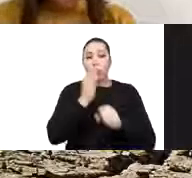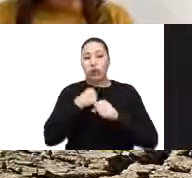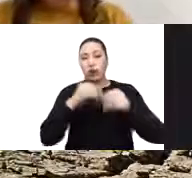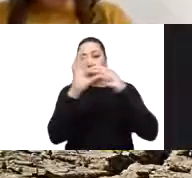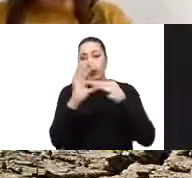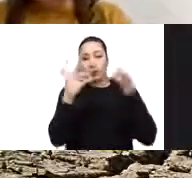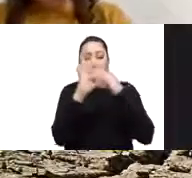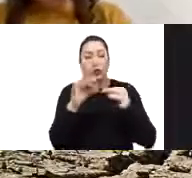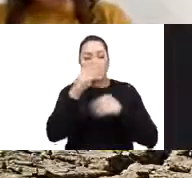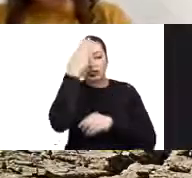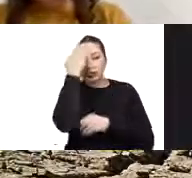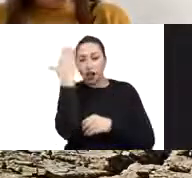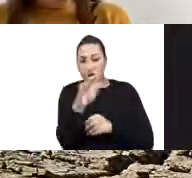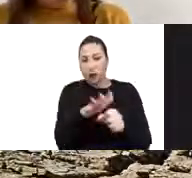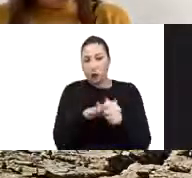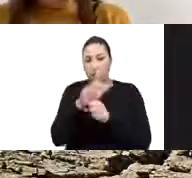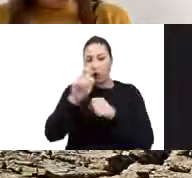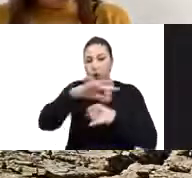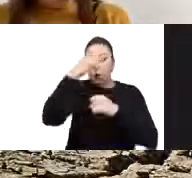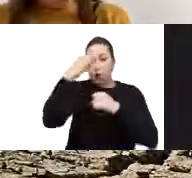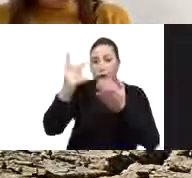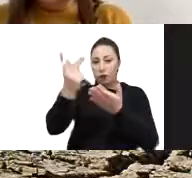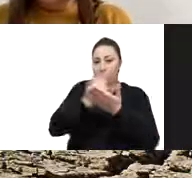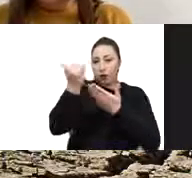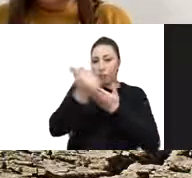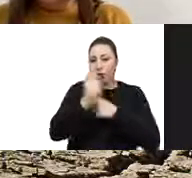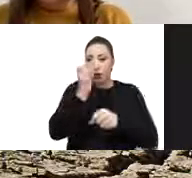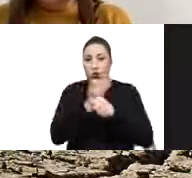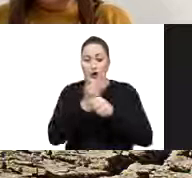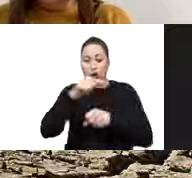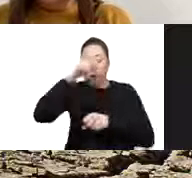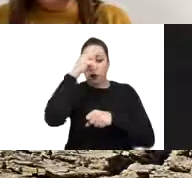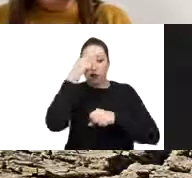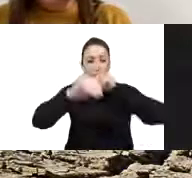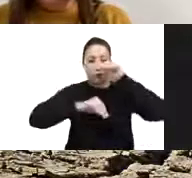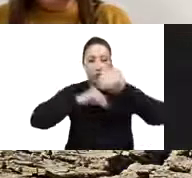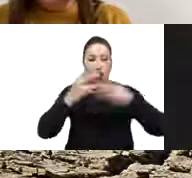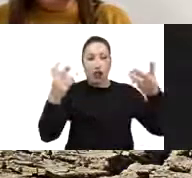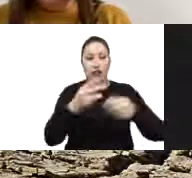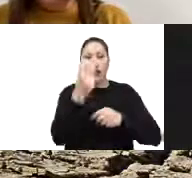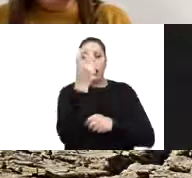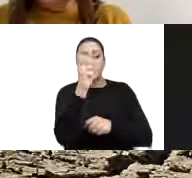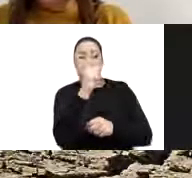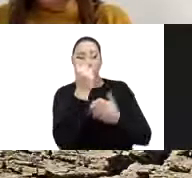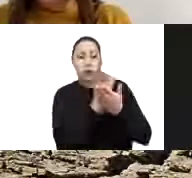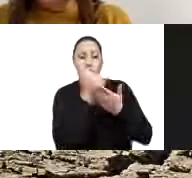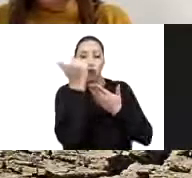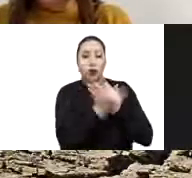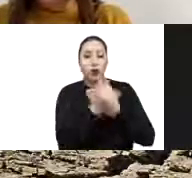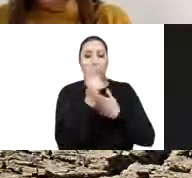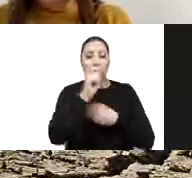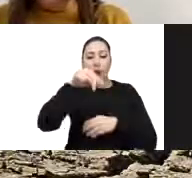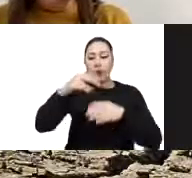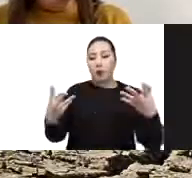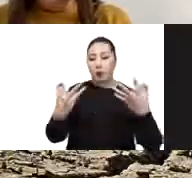último proyecto de cambio climático que estamos diseñando en México? Este proyecto es con Banco de México,